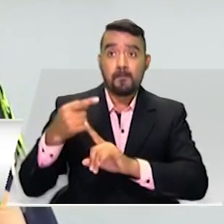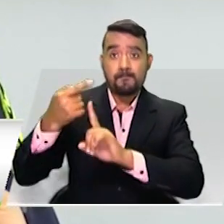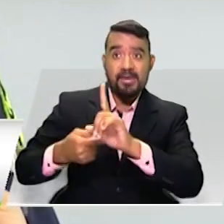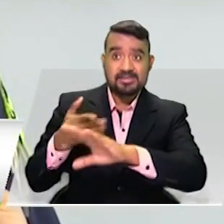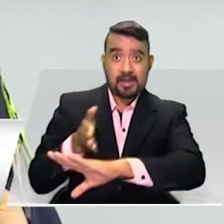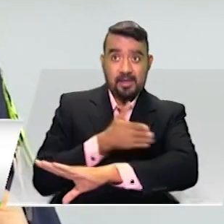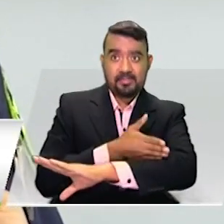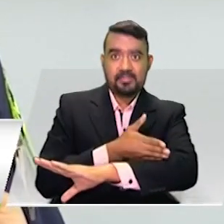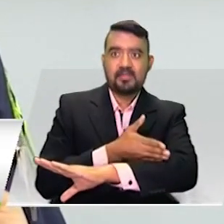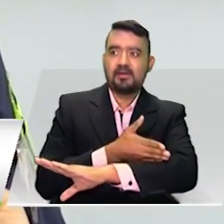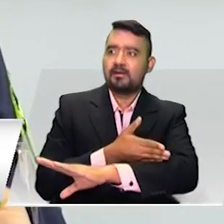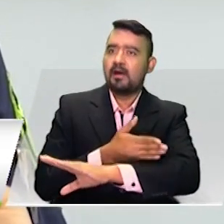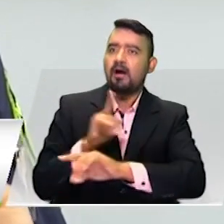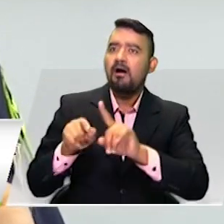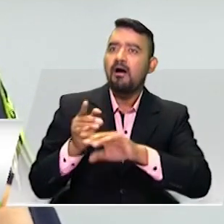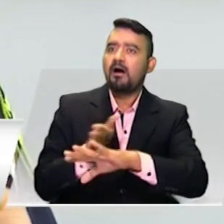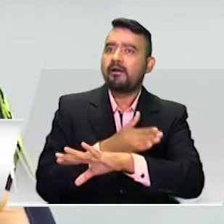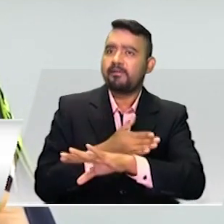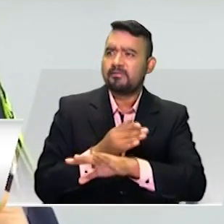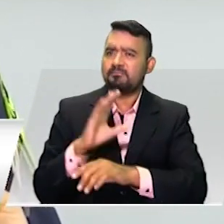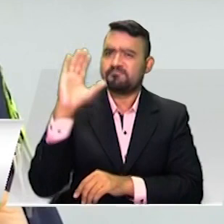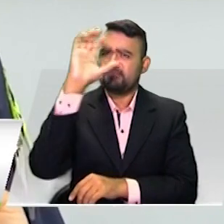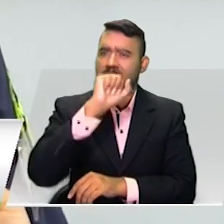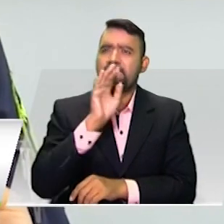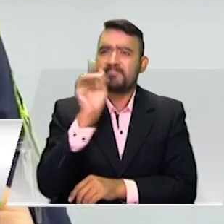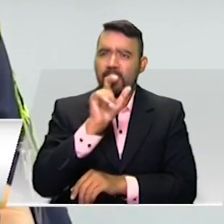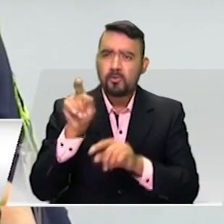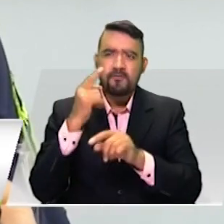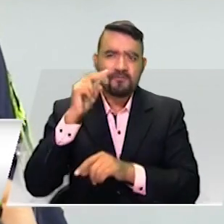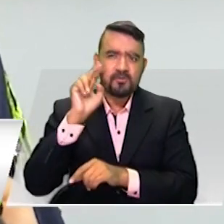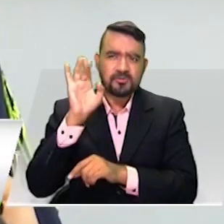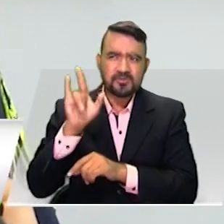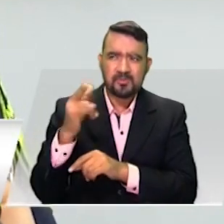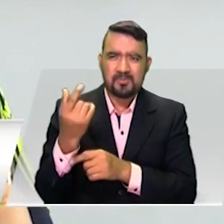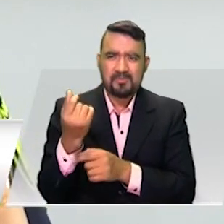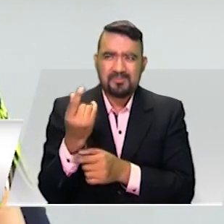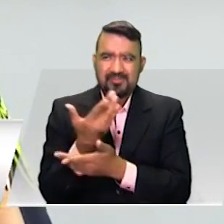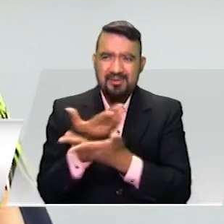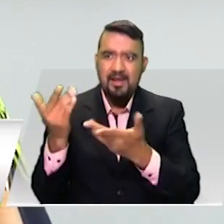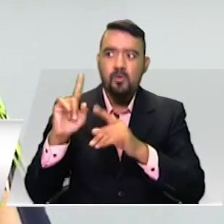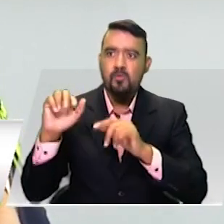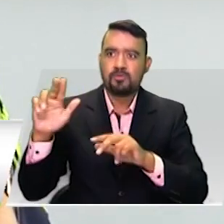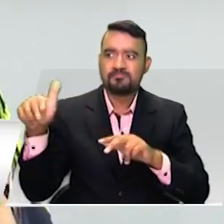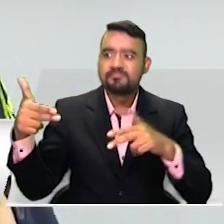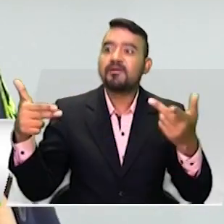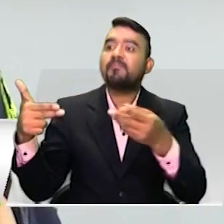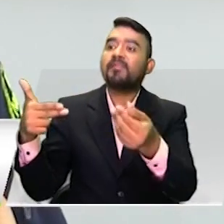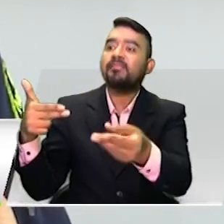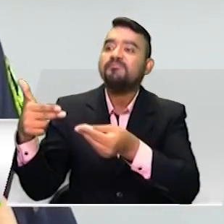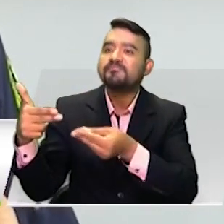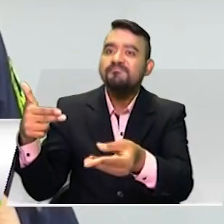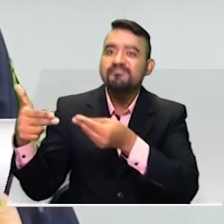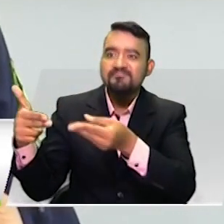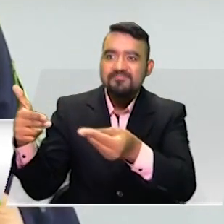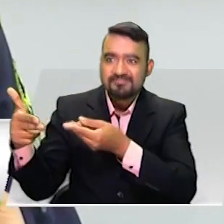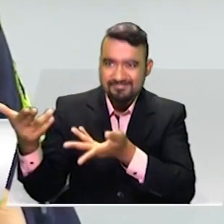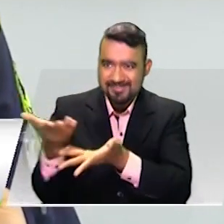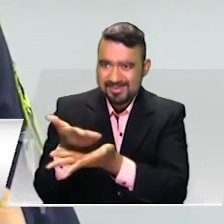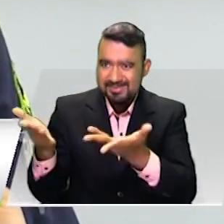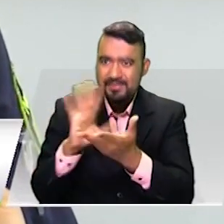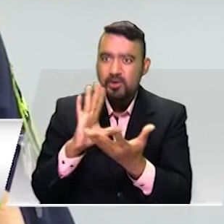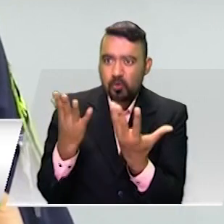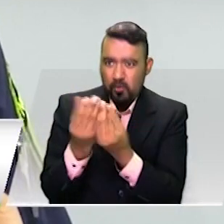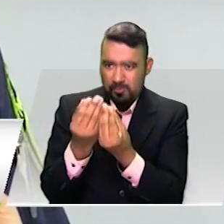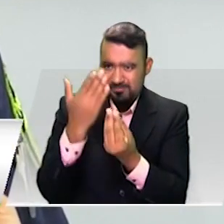haber estado exigiéndole dinero a la comunidad, que se estaban haciendo pasar por un grupo al margen de la ley denominado